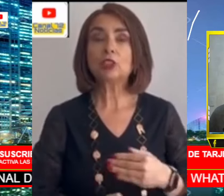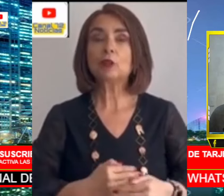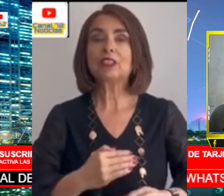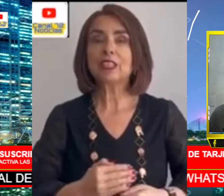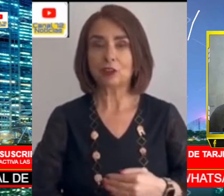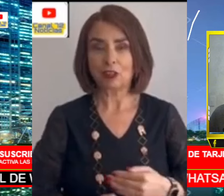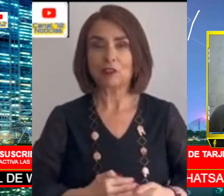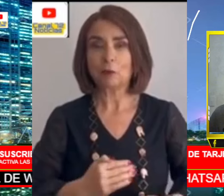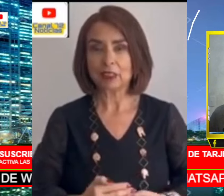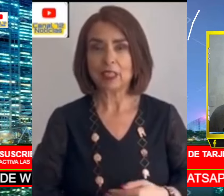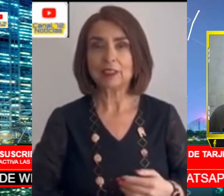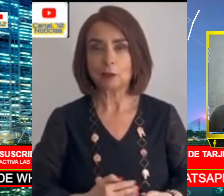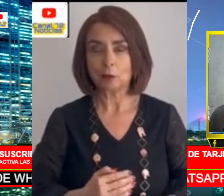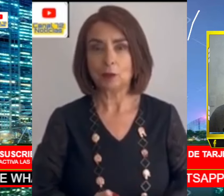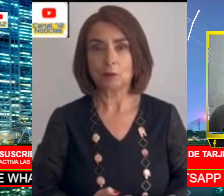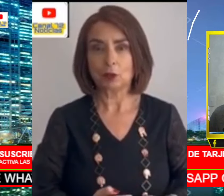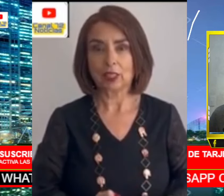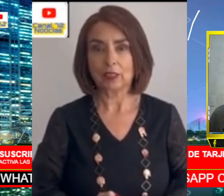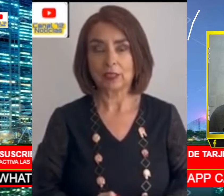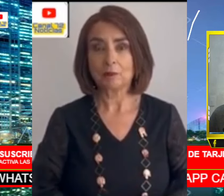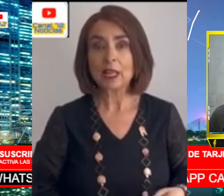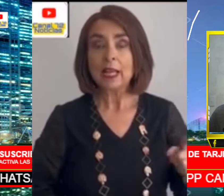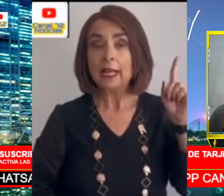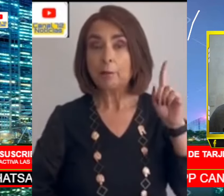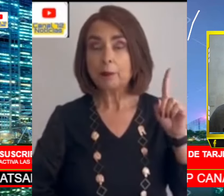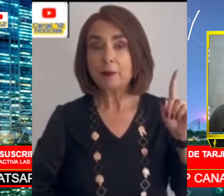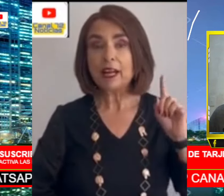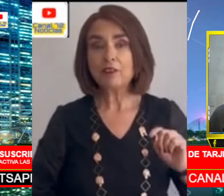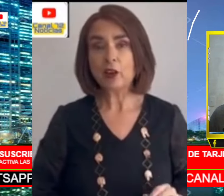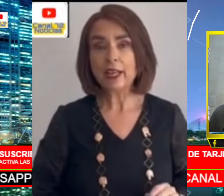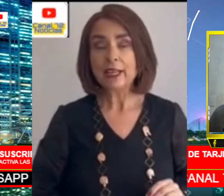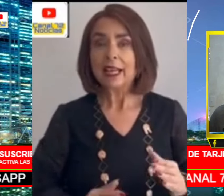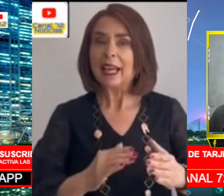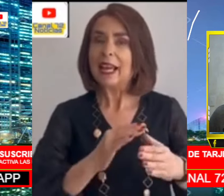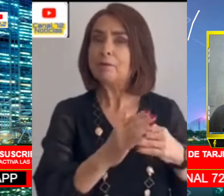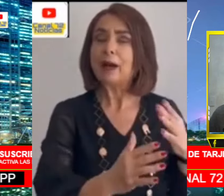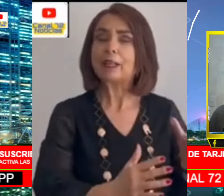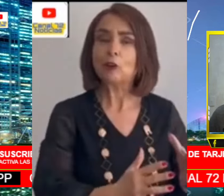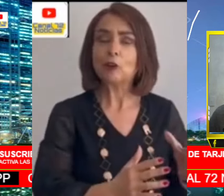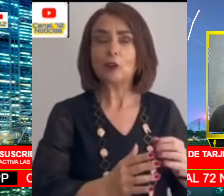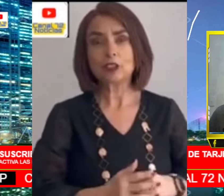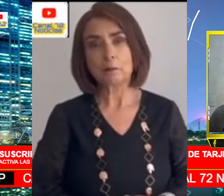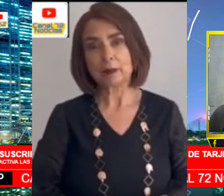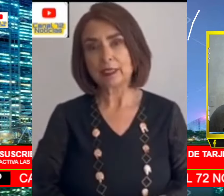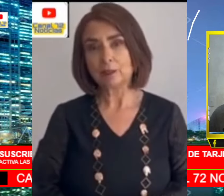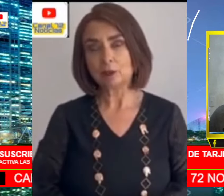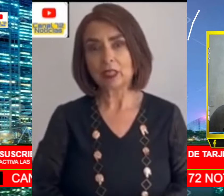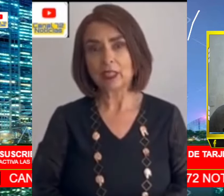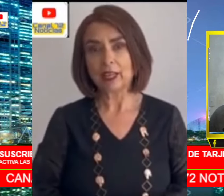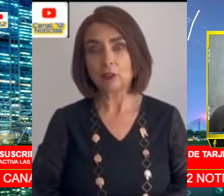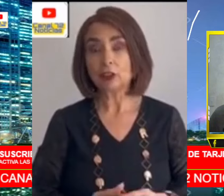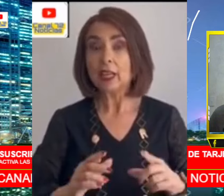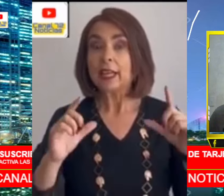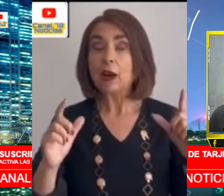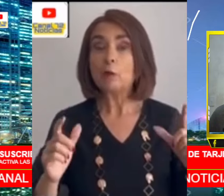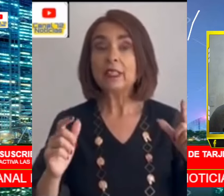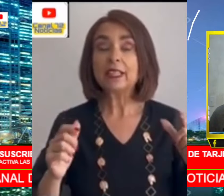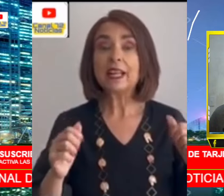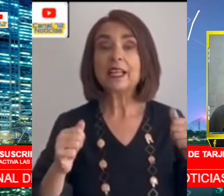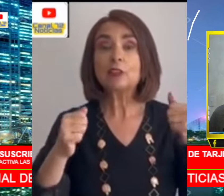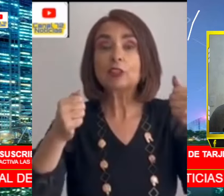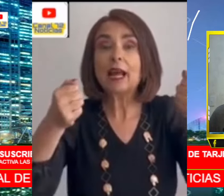Obrador, hemos ido haciendo reformas que han sido muy importantes. La primera fue que él pactó con los empresarios mexicanos